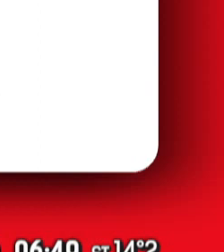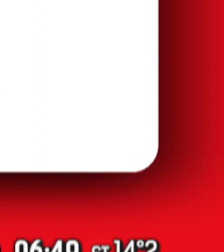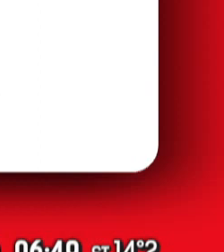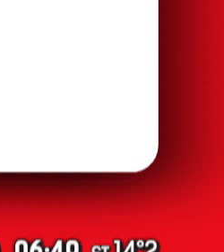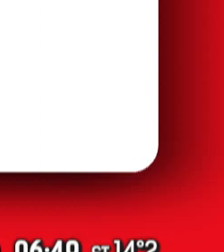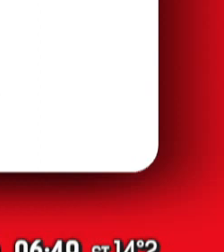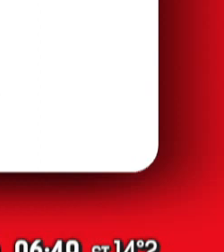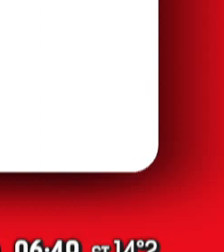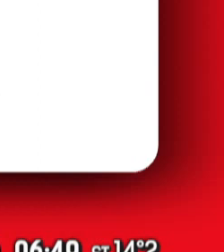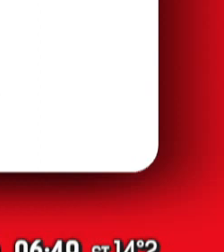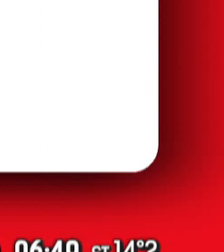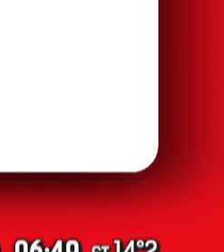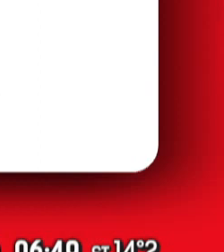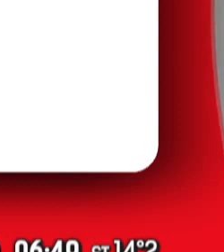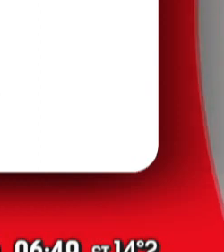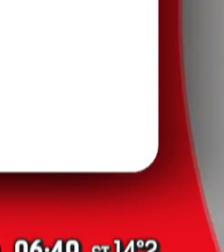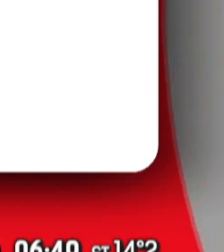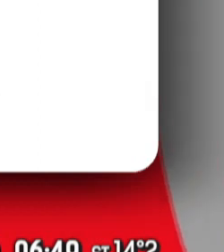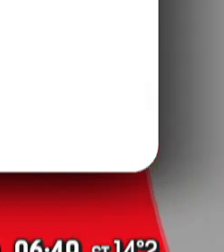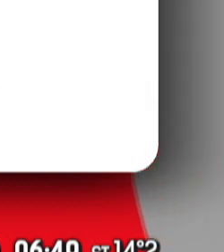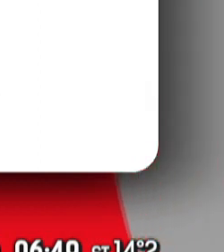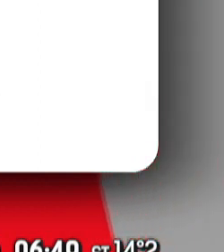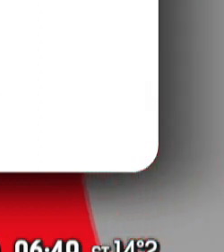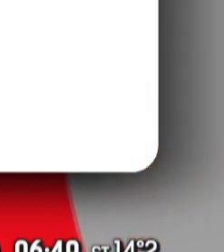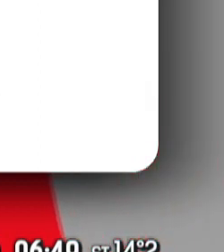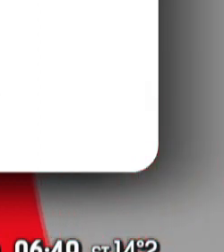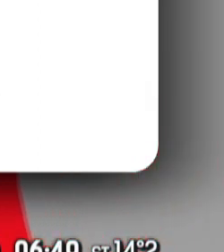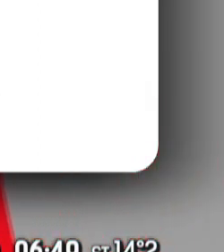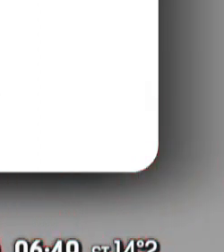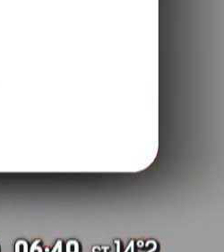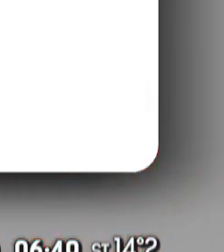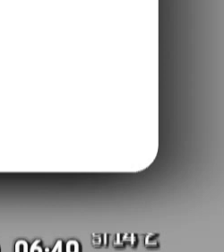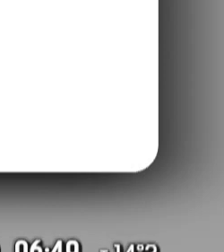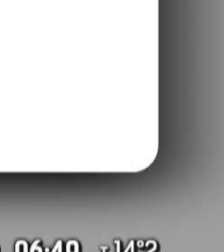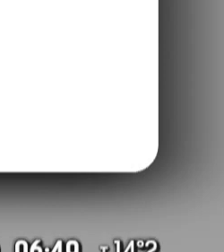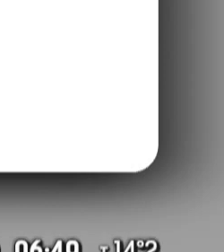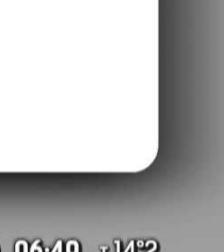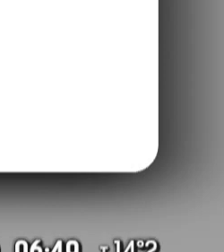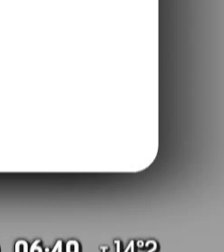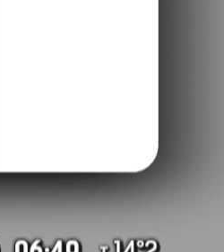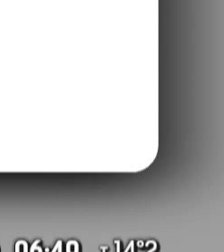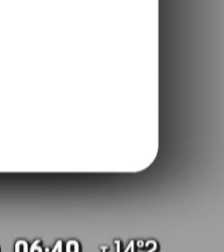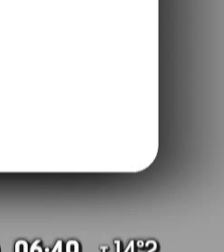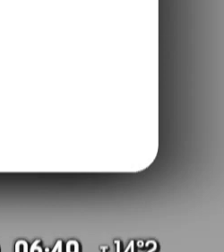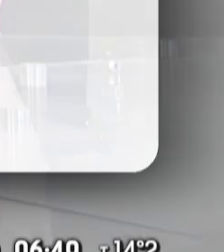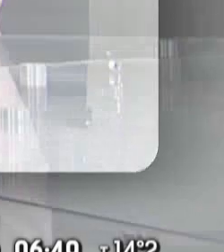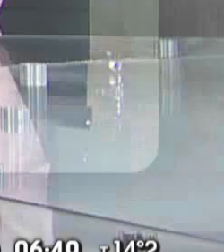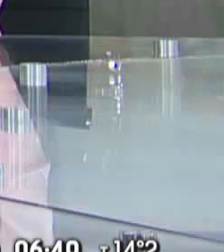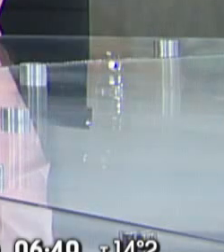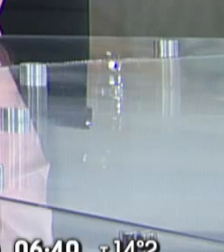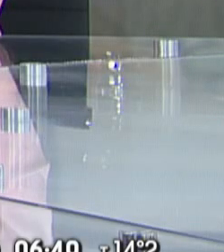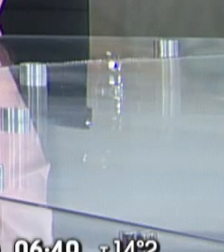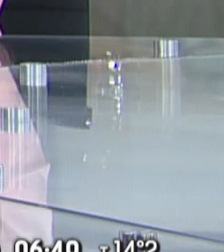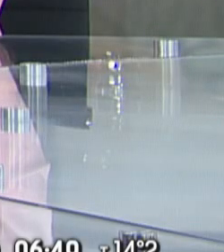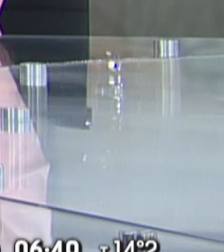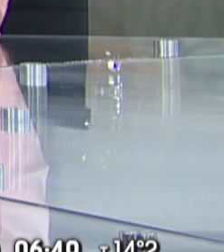en el hilo hace referencia a esto de ser de izquierda, ser de derecha, es necesario encontrar puntos de encuentro, pero pone el acento también en